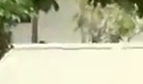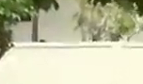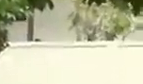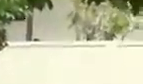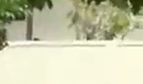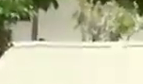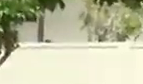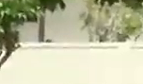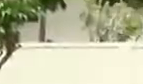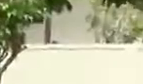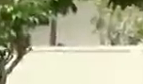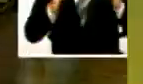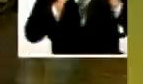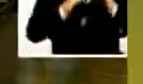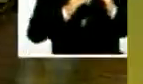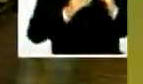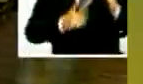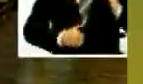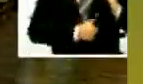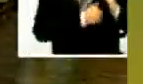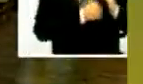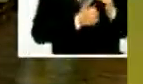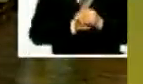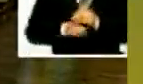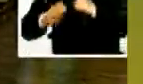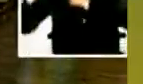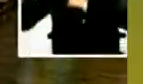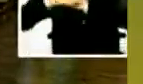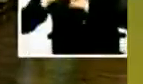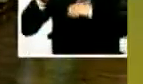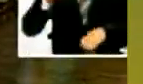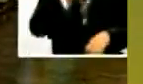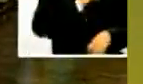correcta. Son medidas que se venían pidiendo las líneas de crédito de liquidez.